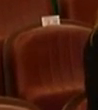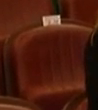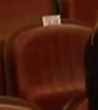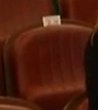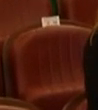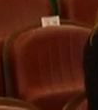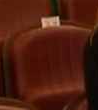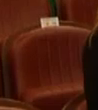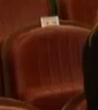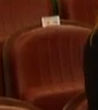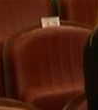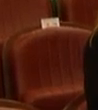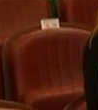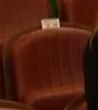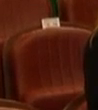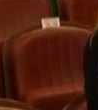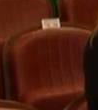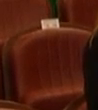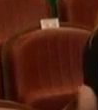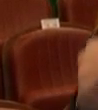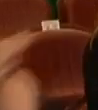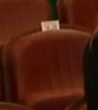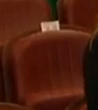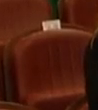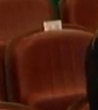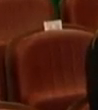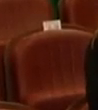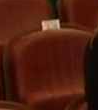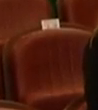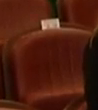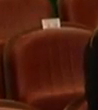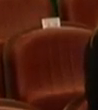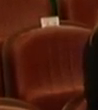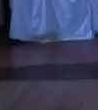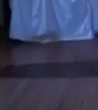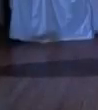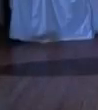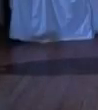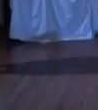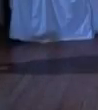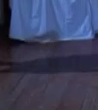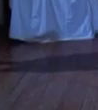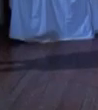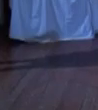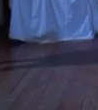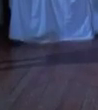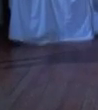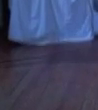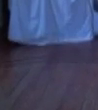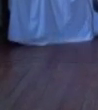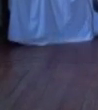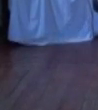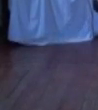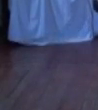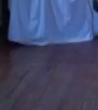sea nuestra profesión, somos alumnos de primero, acabamos de tener el primer contacto y ha sido increíble. Triste soledad de un violinista viaxará cara